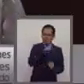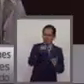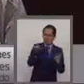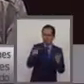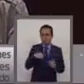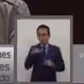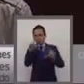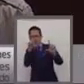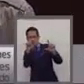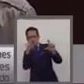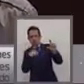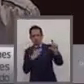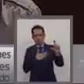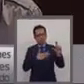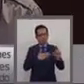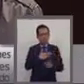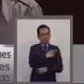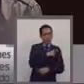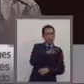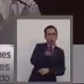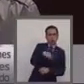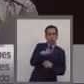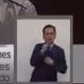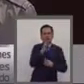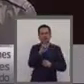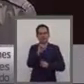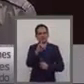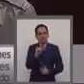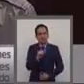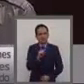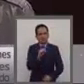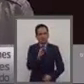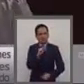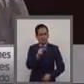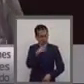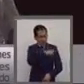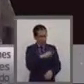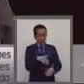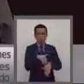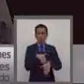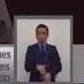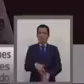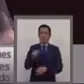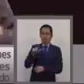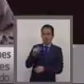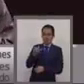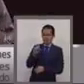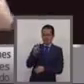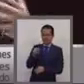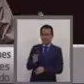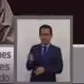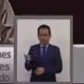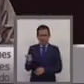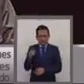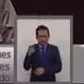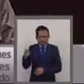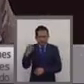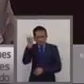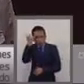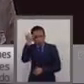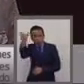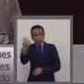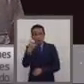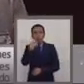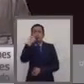anda buscando a Frida Sofía, que Televisa le ordenó que montara un espectáculo alrededor de una niña que se inventaron, y